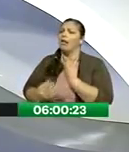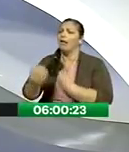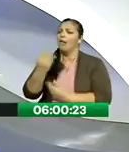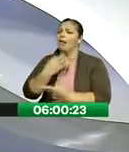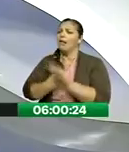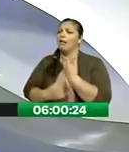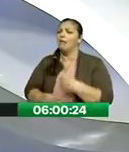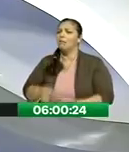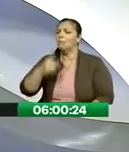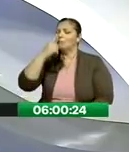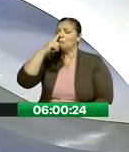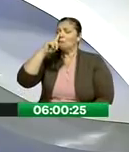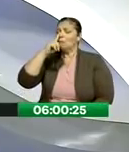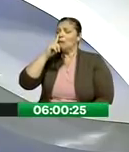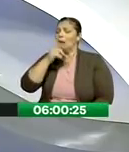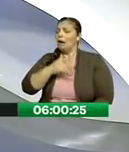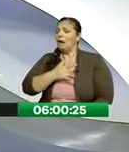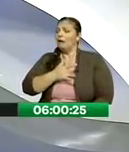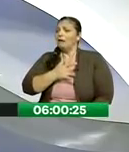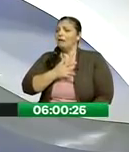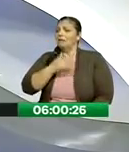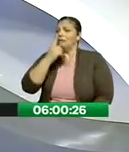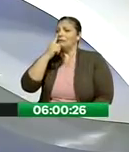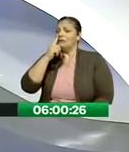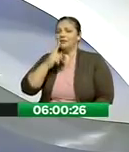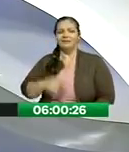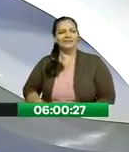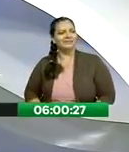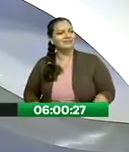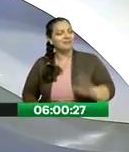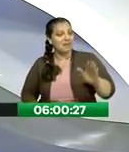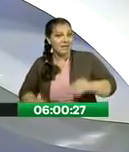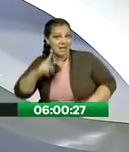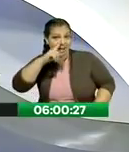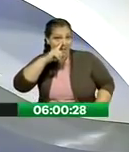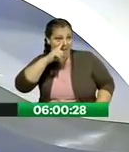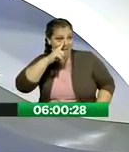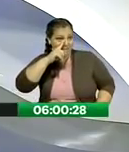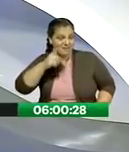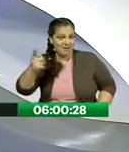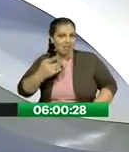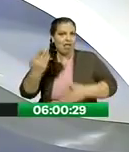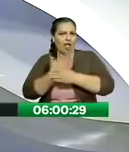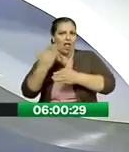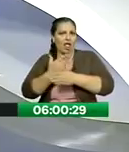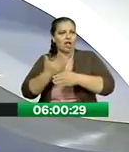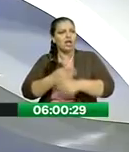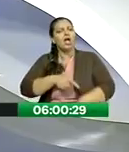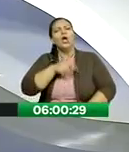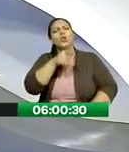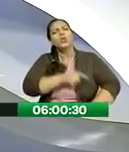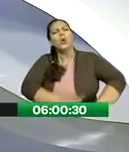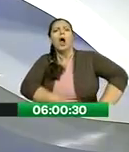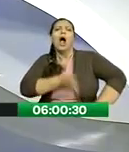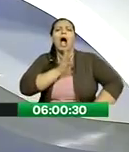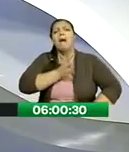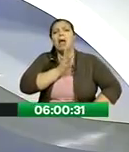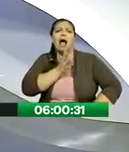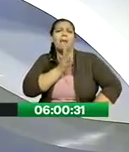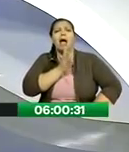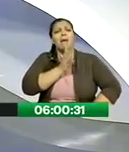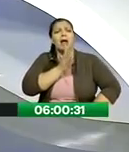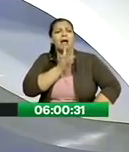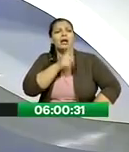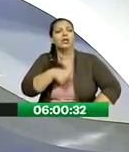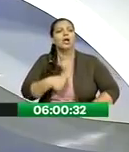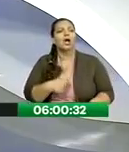otra. Es que, Juan de Pascua, tú te olvidas que estos días para muchas personas son de mucha sensibilidad.